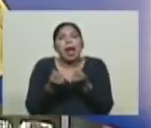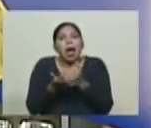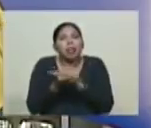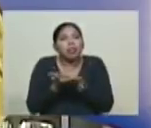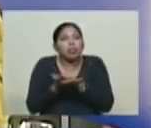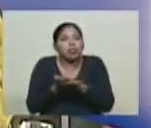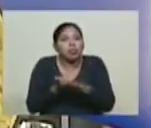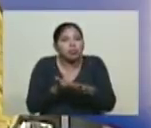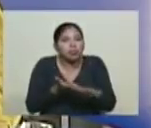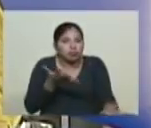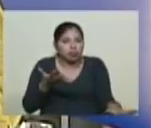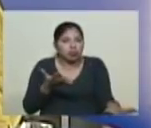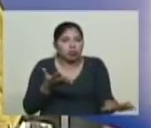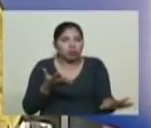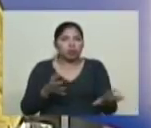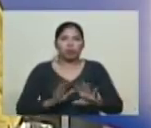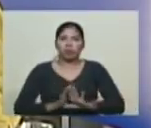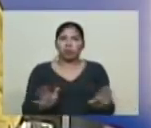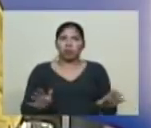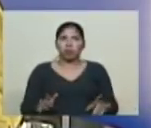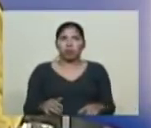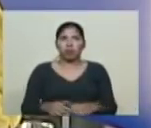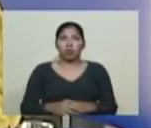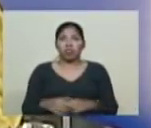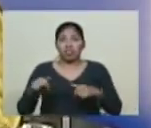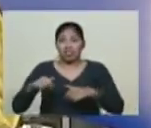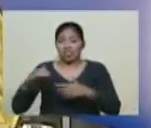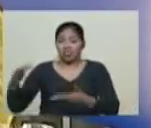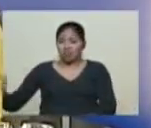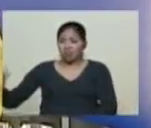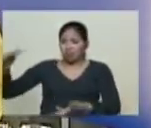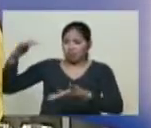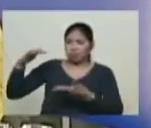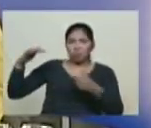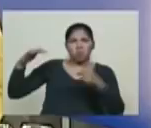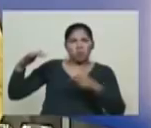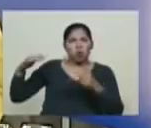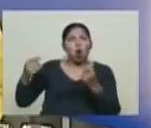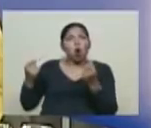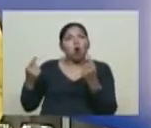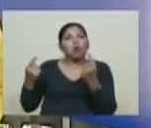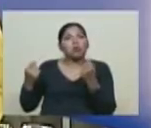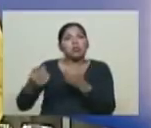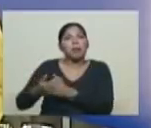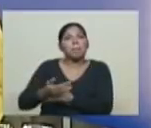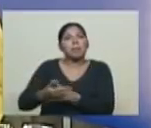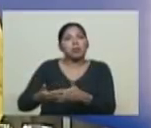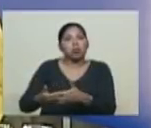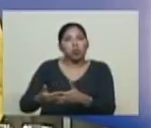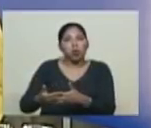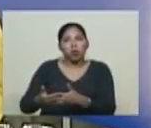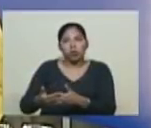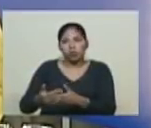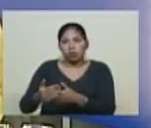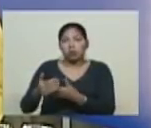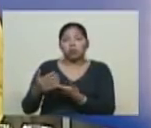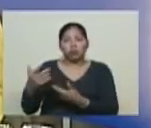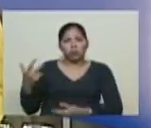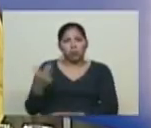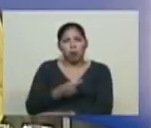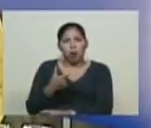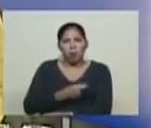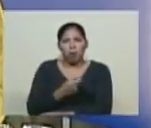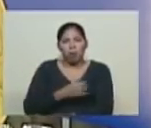manos 11 millones de dosis y se ha hecho la inversión para la salud de todos y de